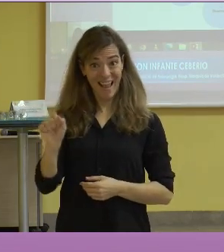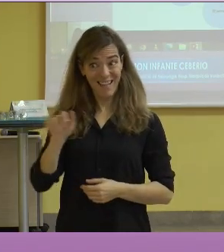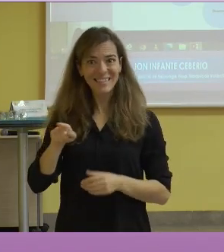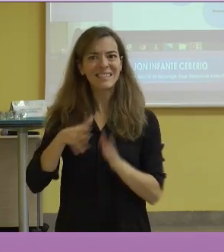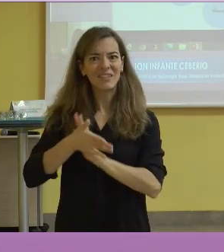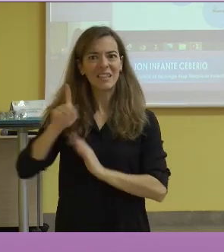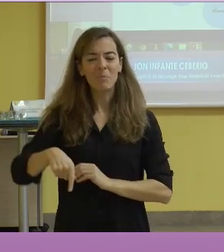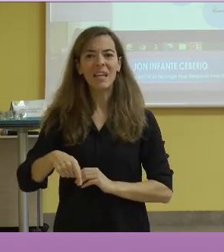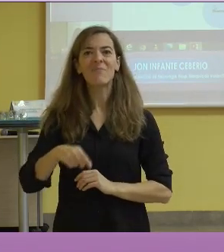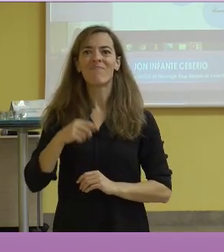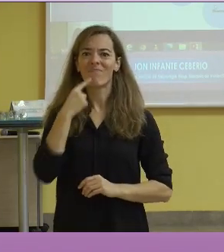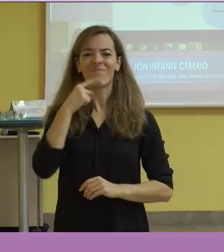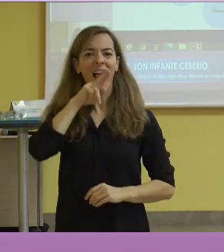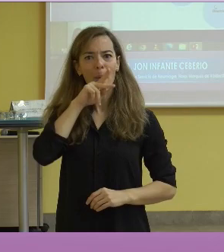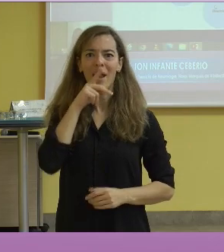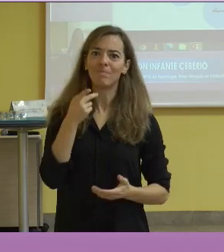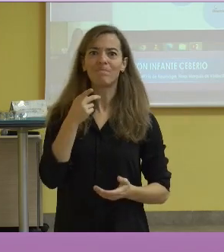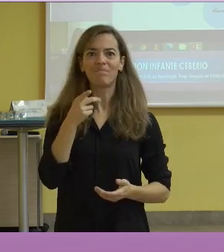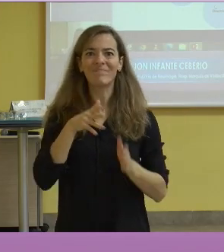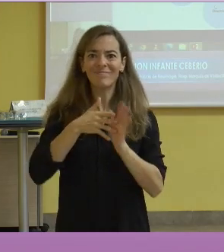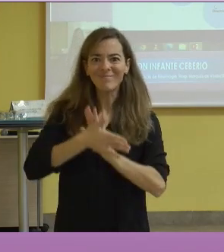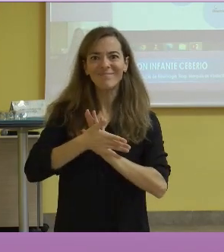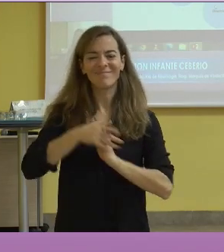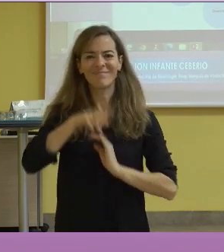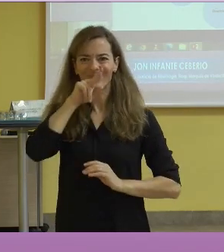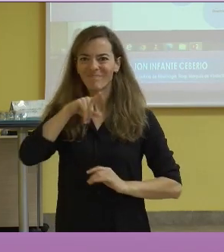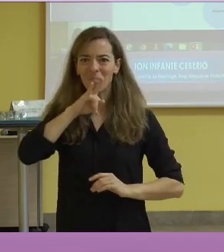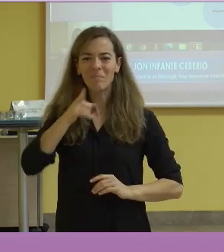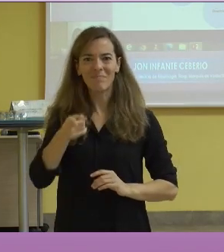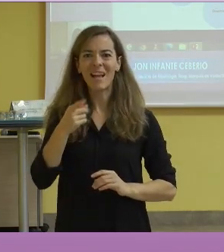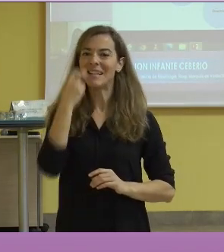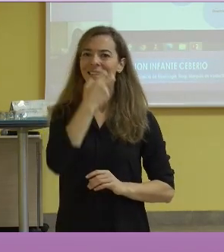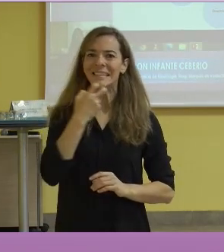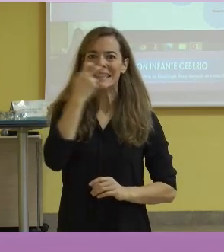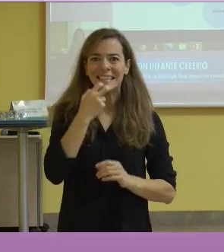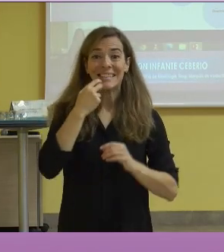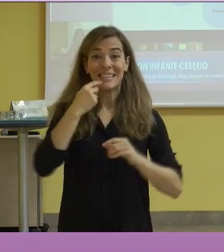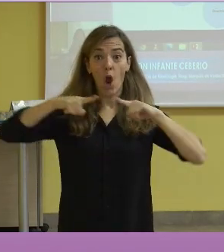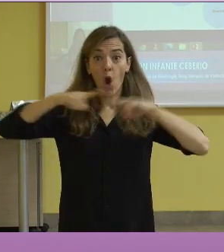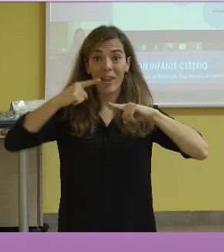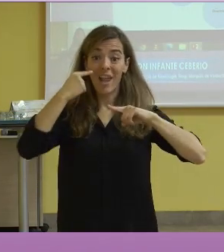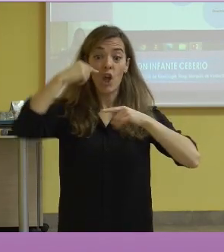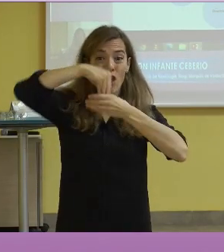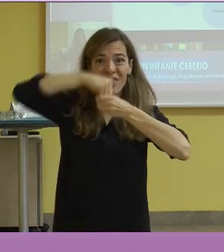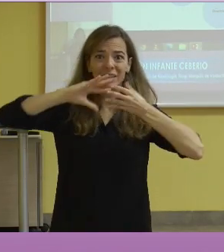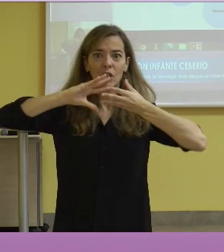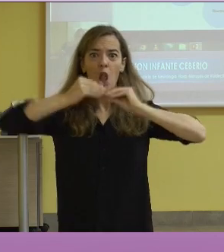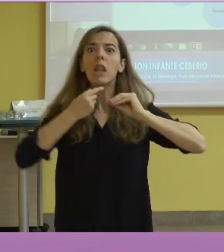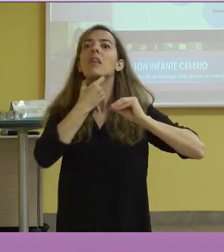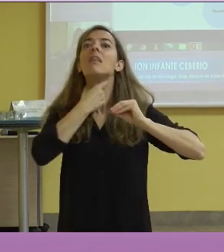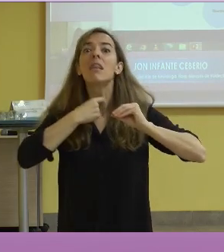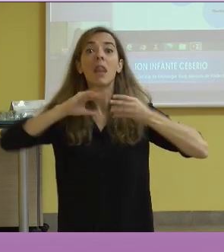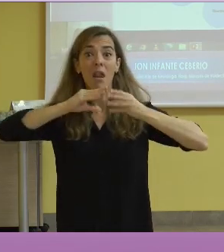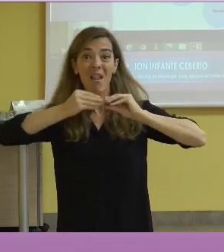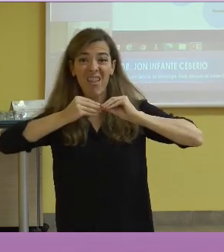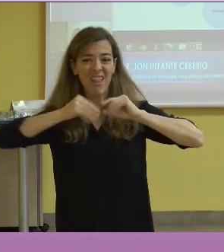también disartria. El habla implica también la articulación y la coordinación de la musculatura orofaringea y lingual. Cuando